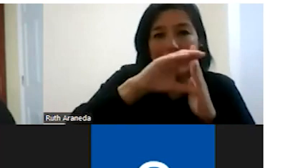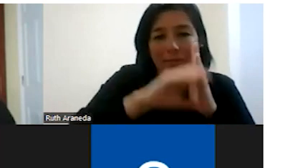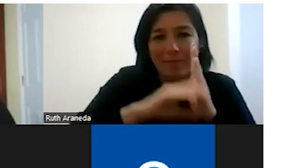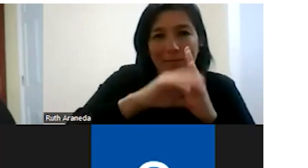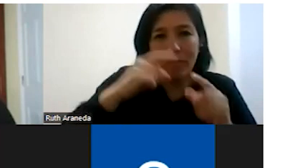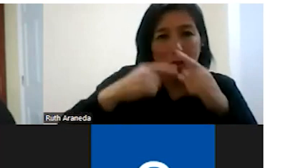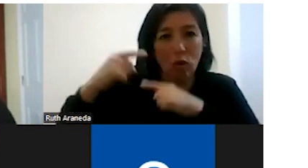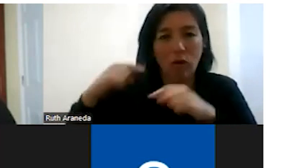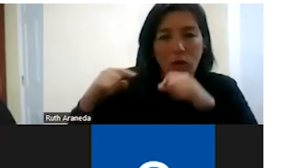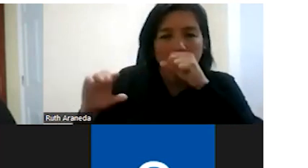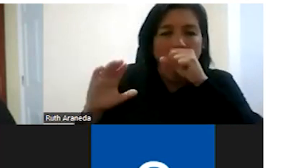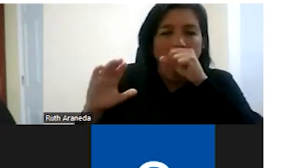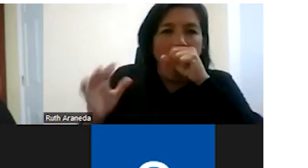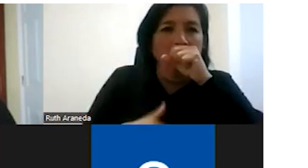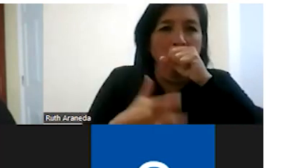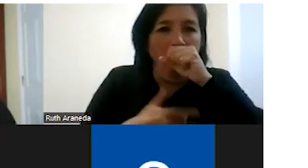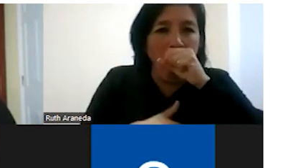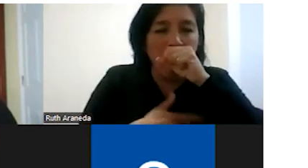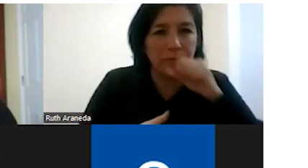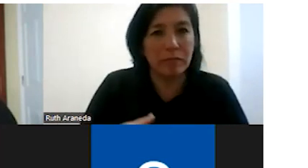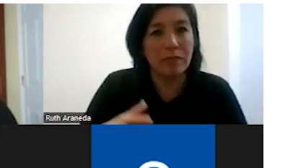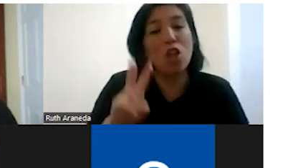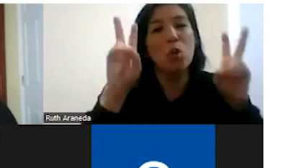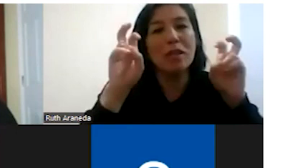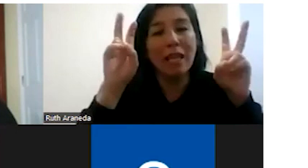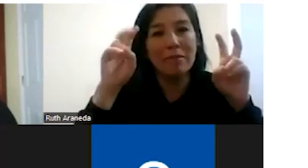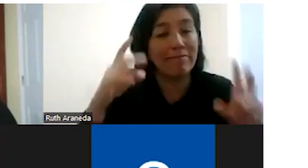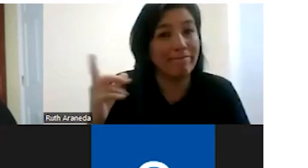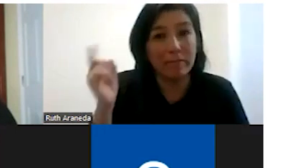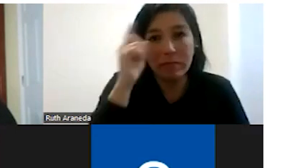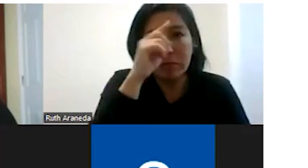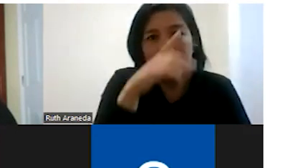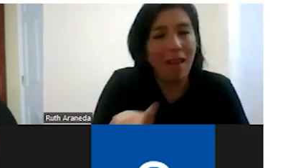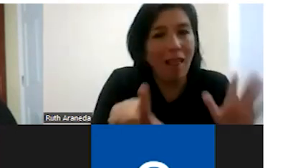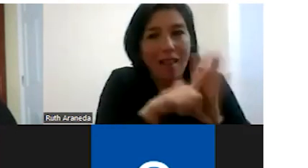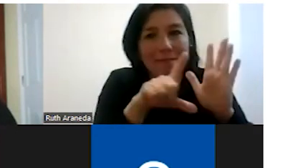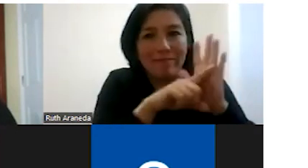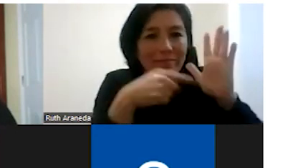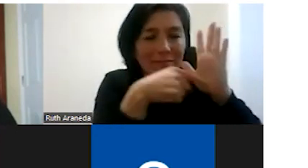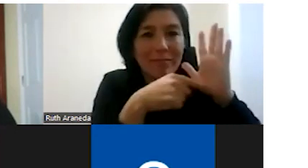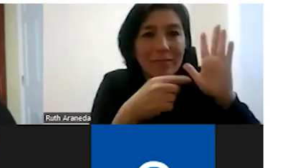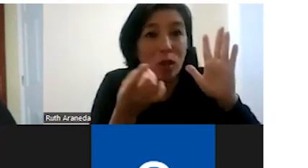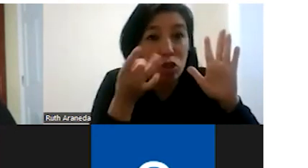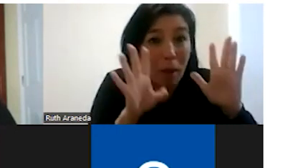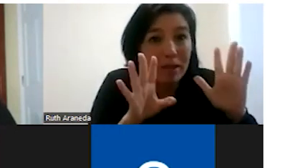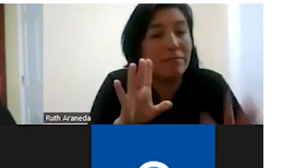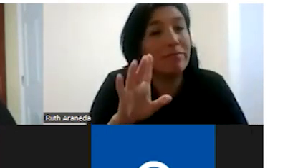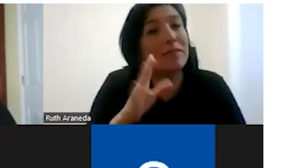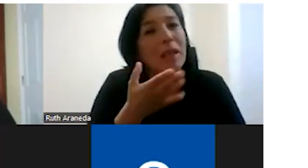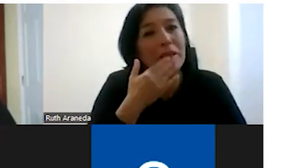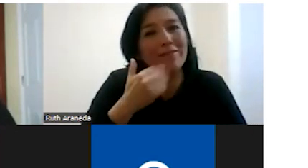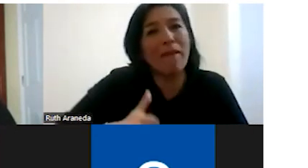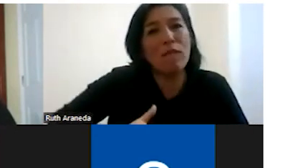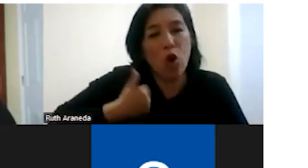O sea, y eso lamentablemente es un tema que supera incluso la ley. No es cosa de la ley, es cosa de voluntad.